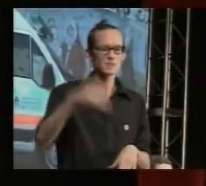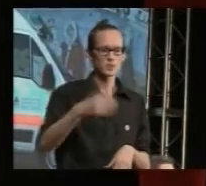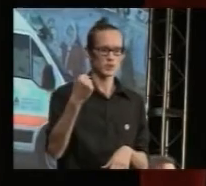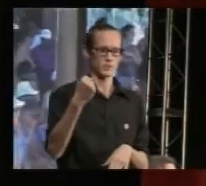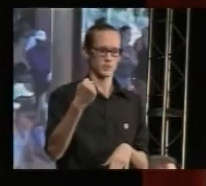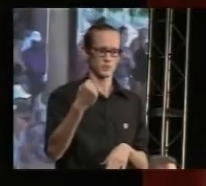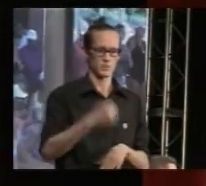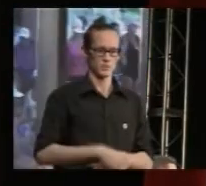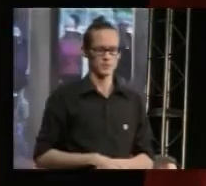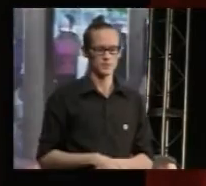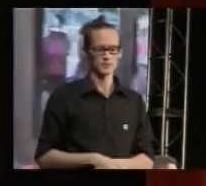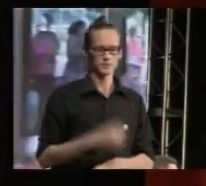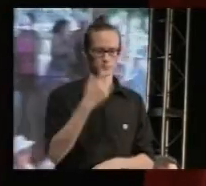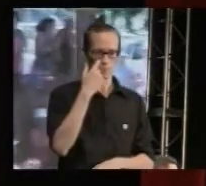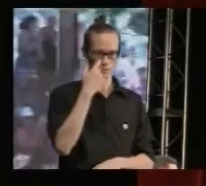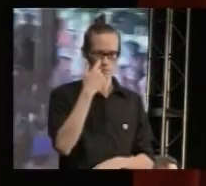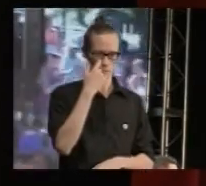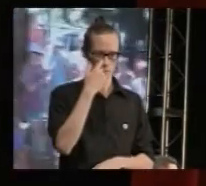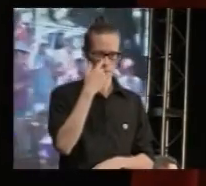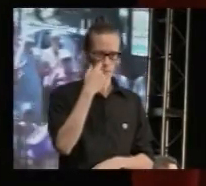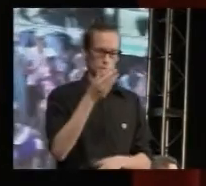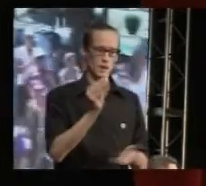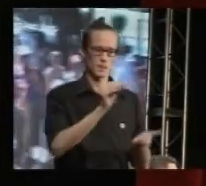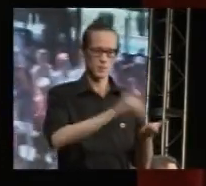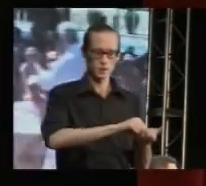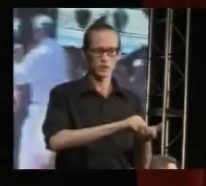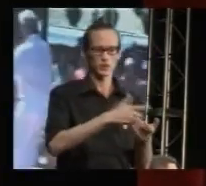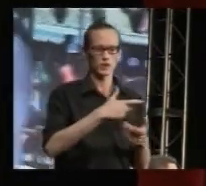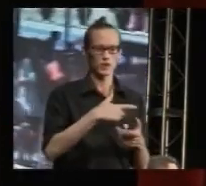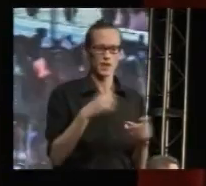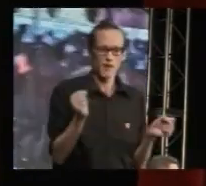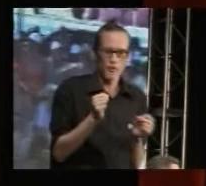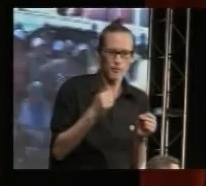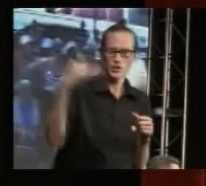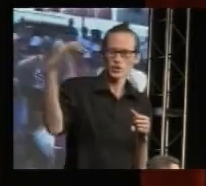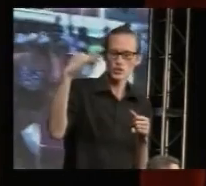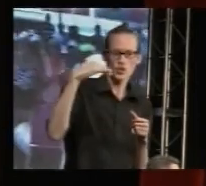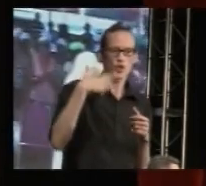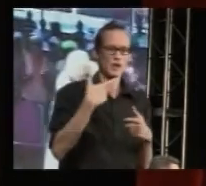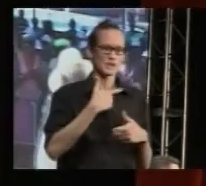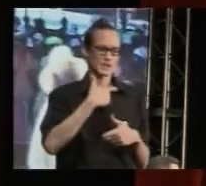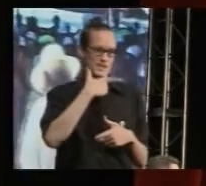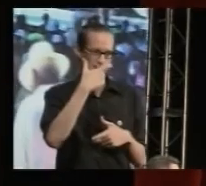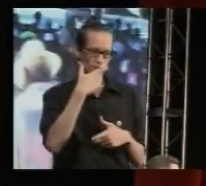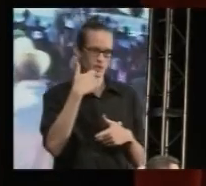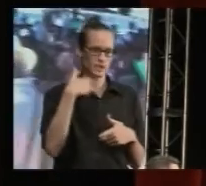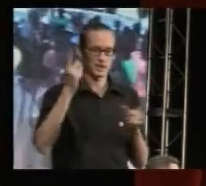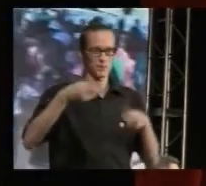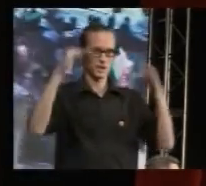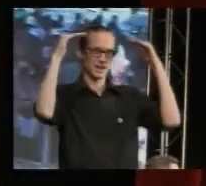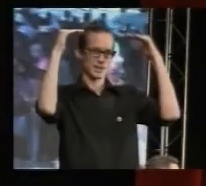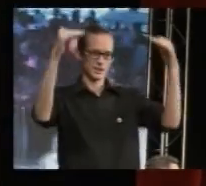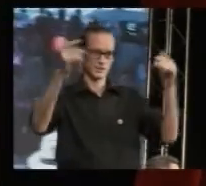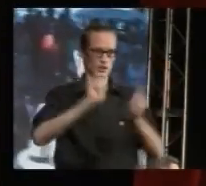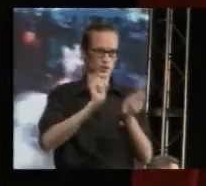cual incluirá la instalación de sistemas de refrigeración y calefacción y la reparación del techo. Se llevaron adelante muestras